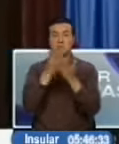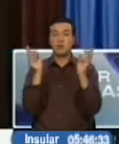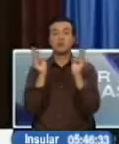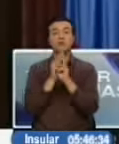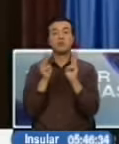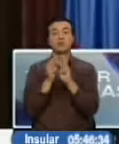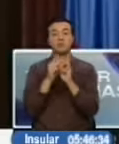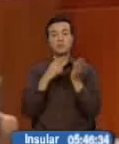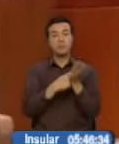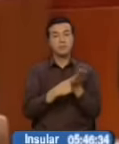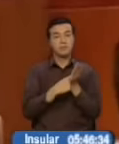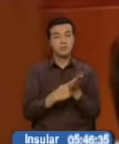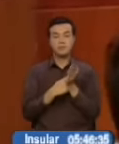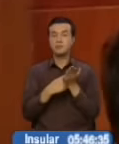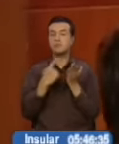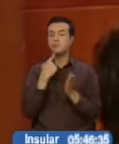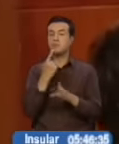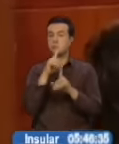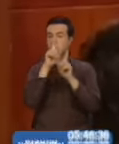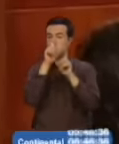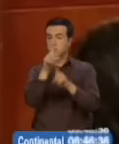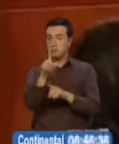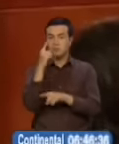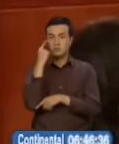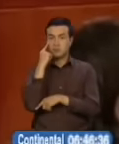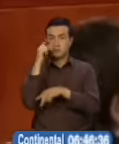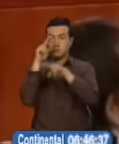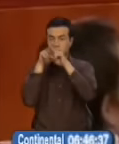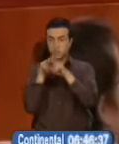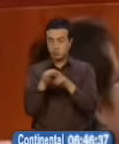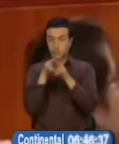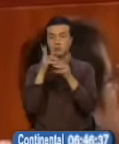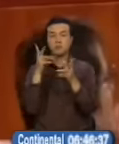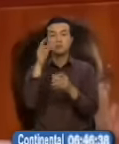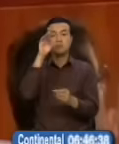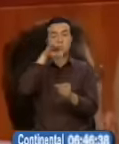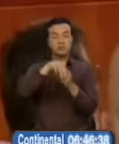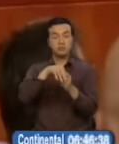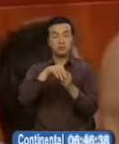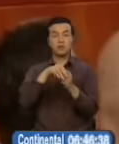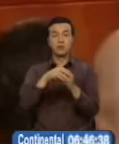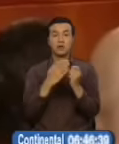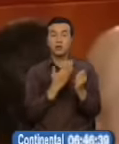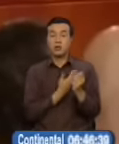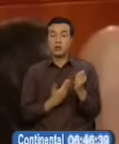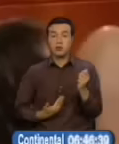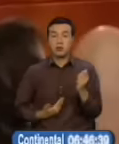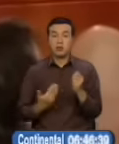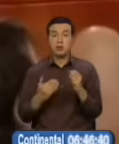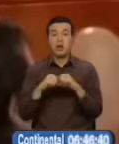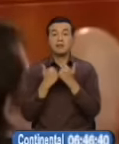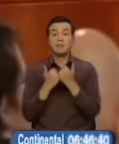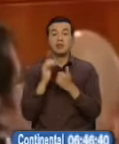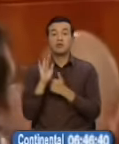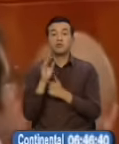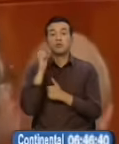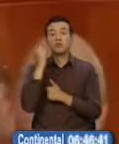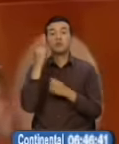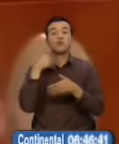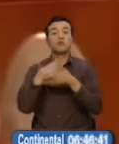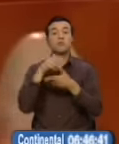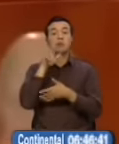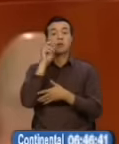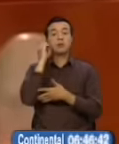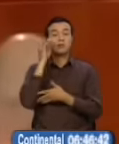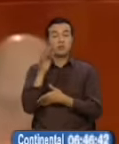que se convocará un plebiscito, presentará la pregunta que será sometida al sufragio. El legislativo, por su parte, debe pronunciarse en un plazo máximo de 30 días.